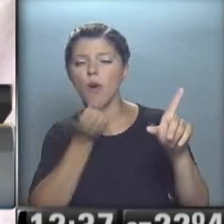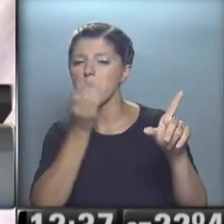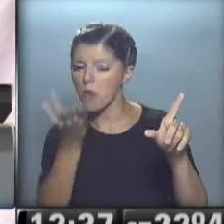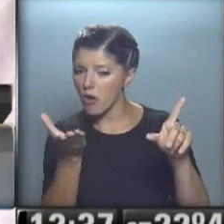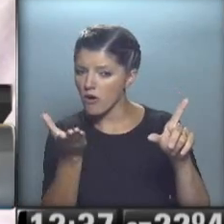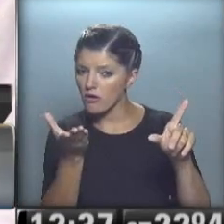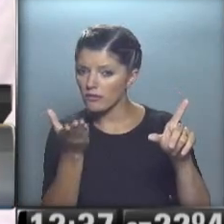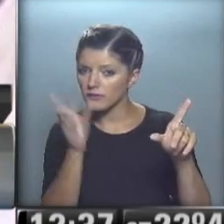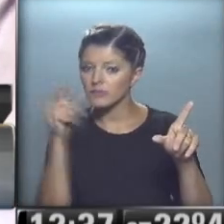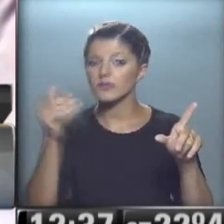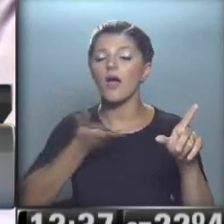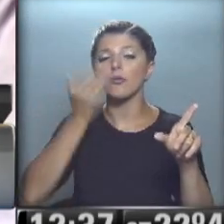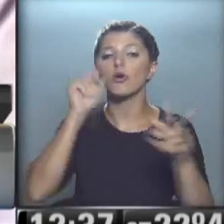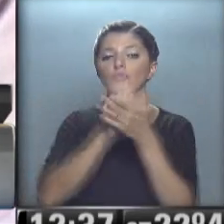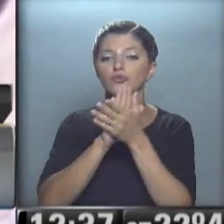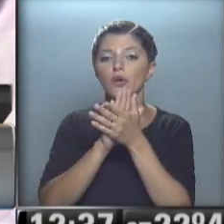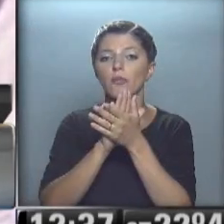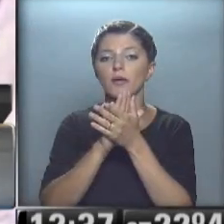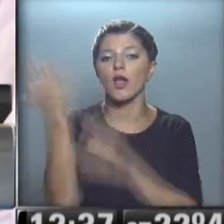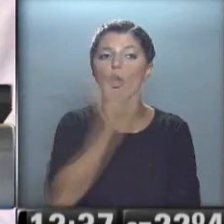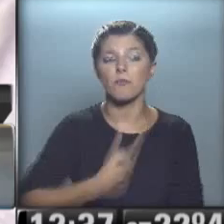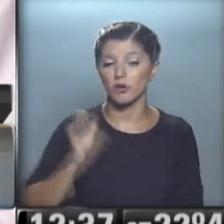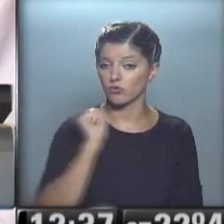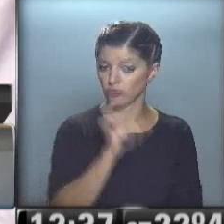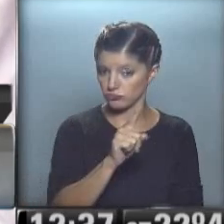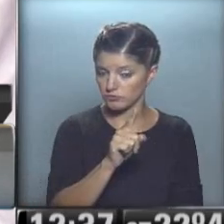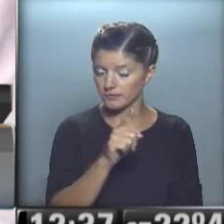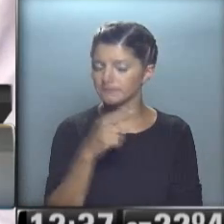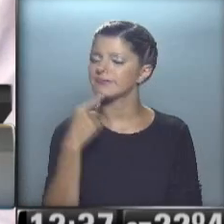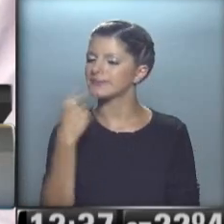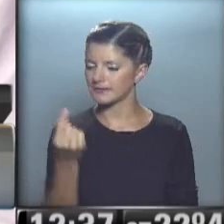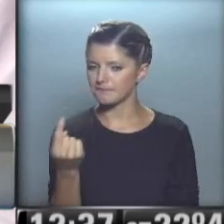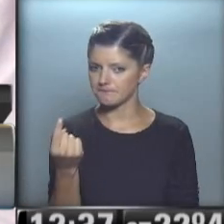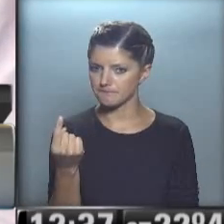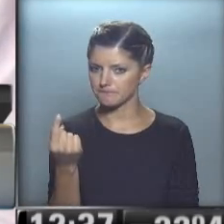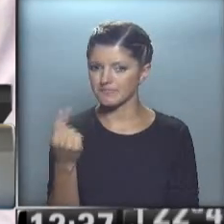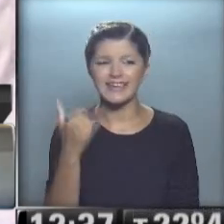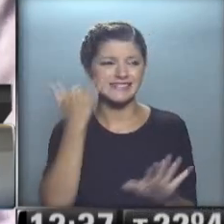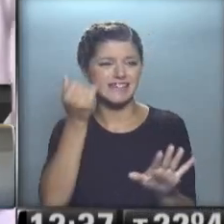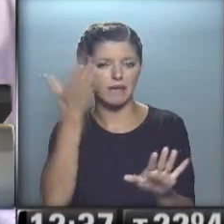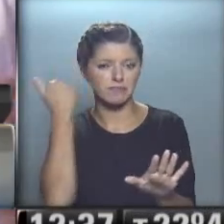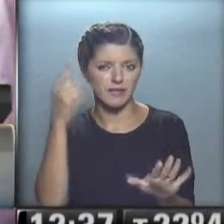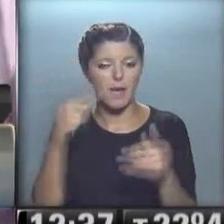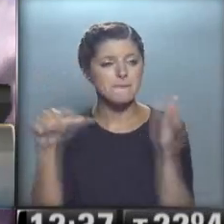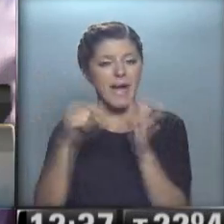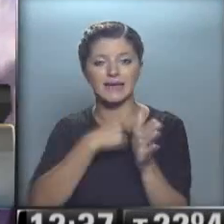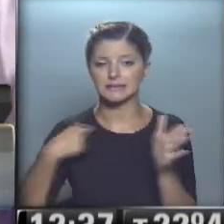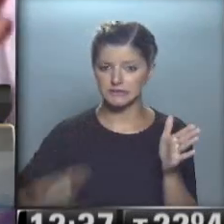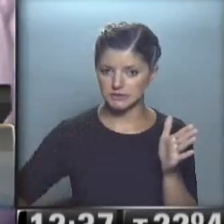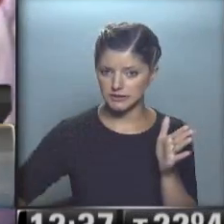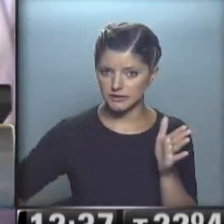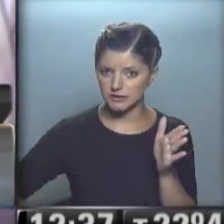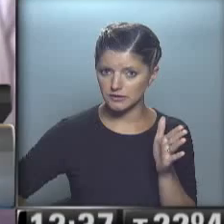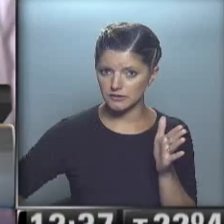del estado de la nación decía que ya la china no es el